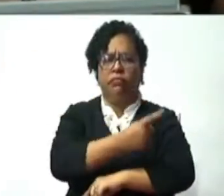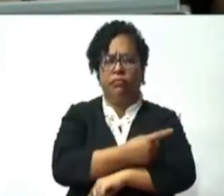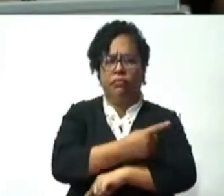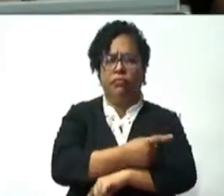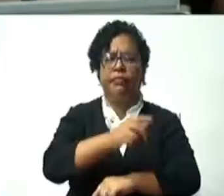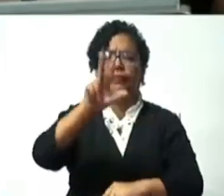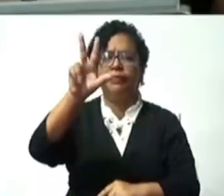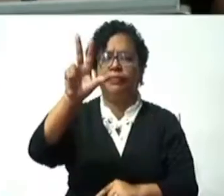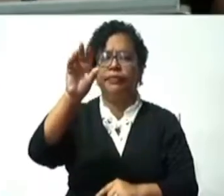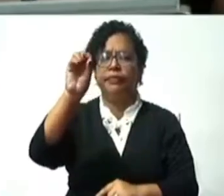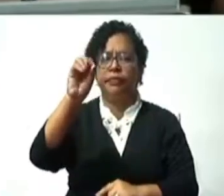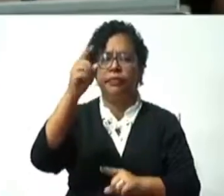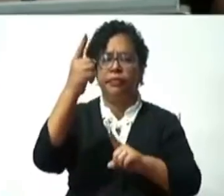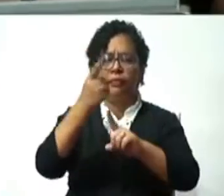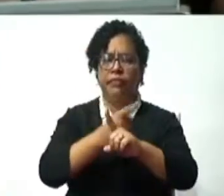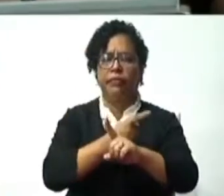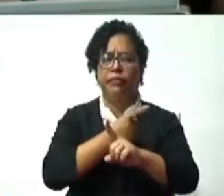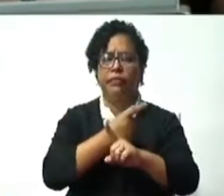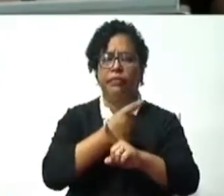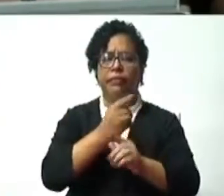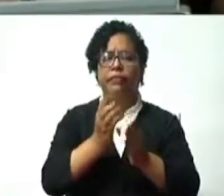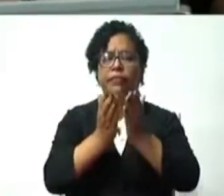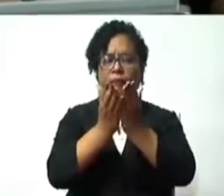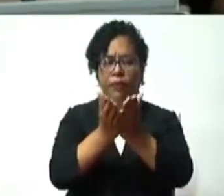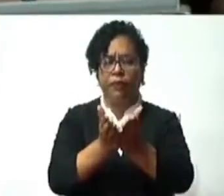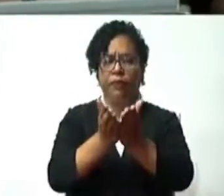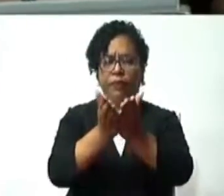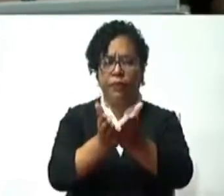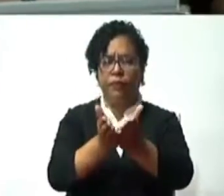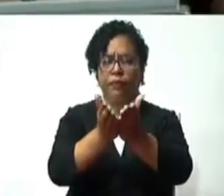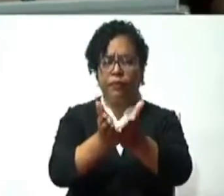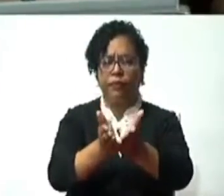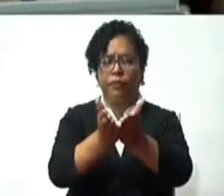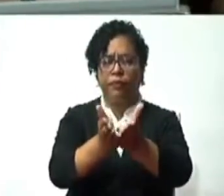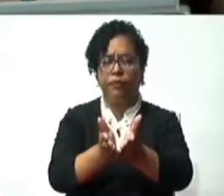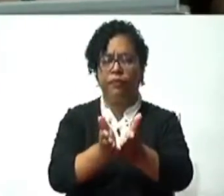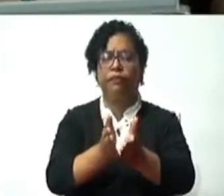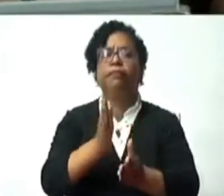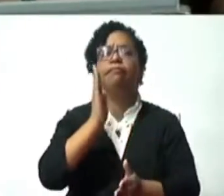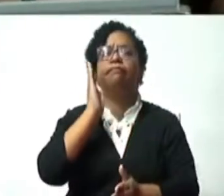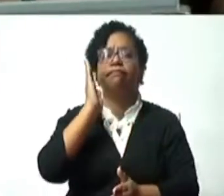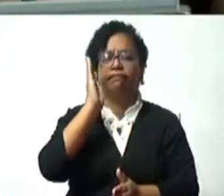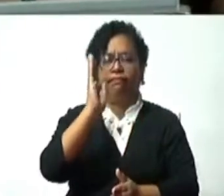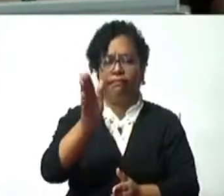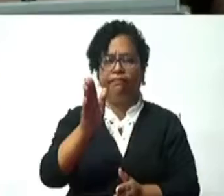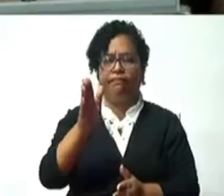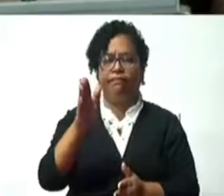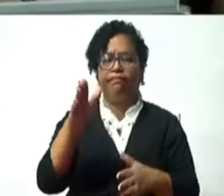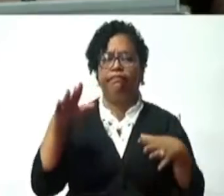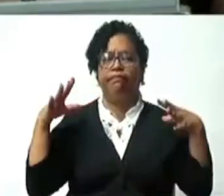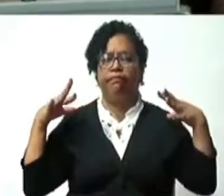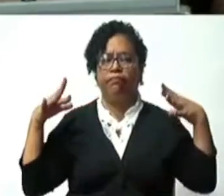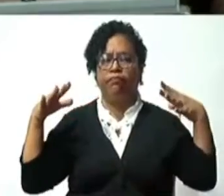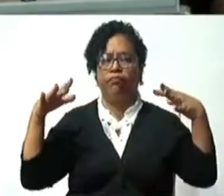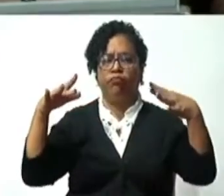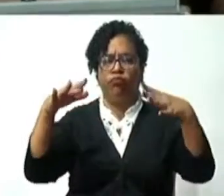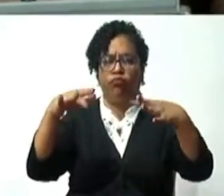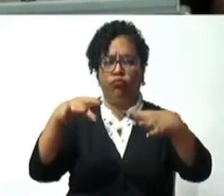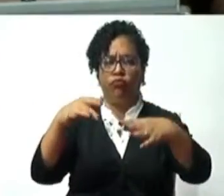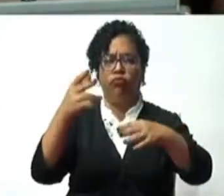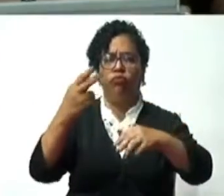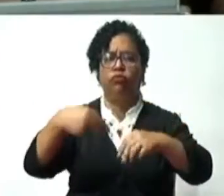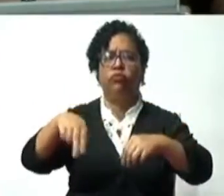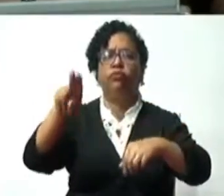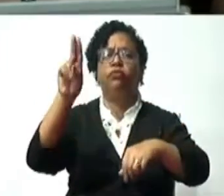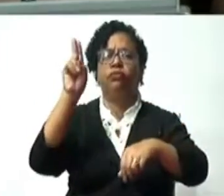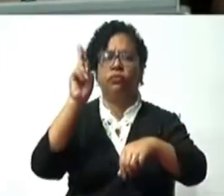año su convención nacional de delegados, en donde vamos a